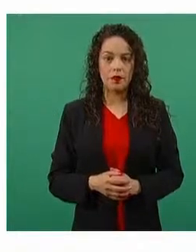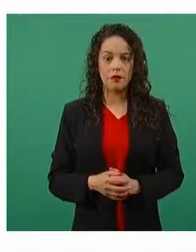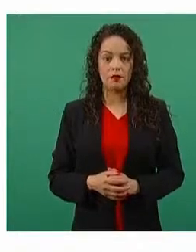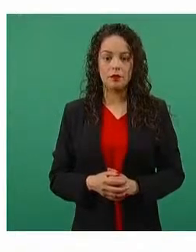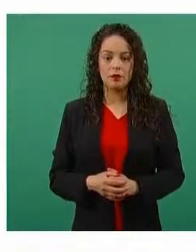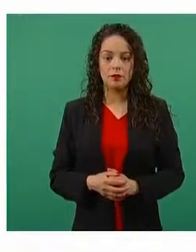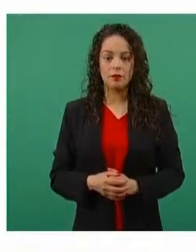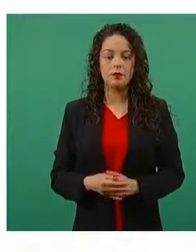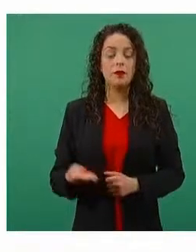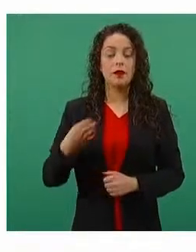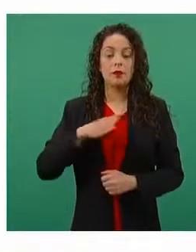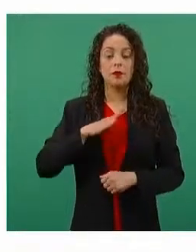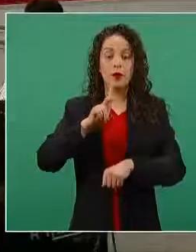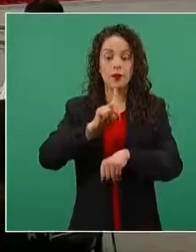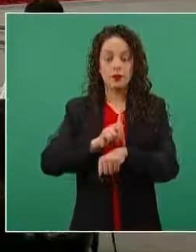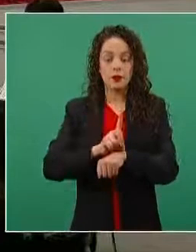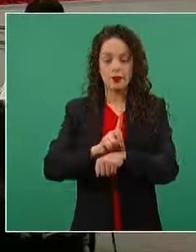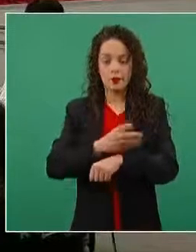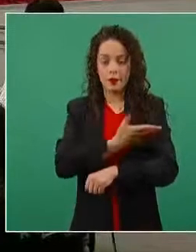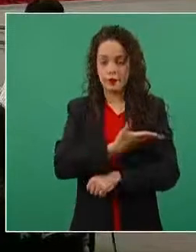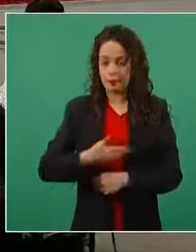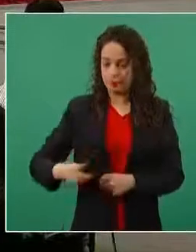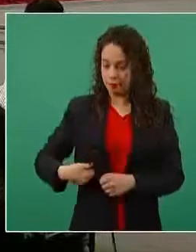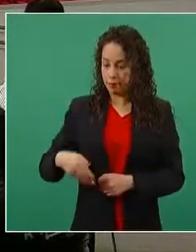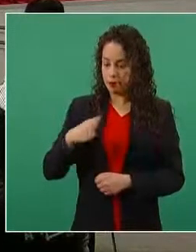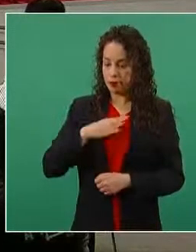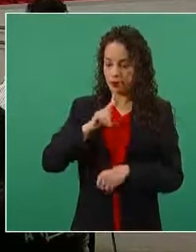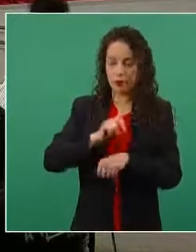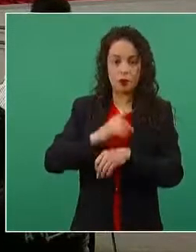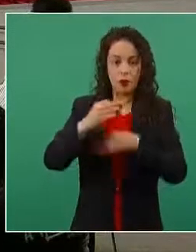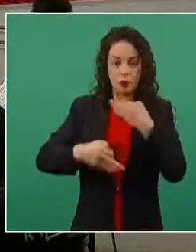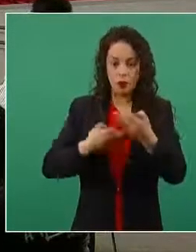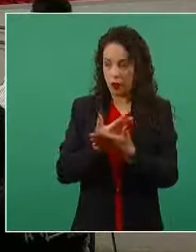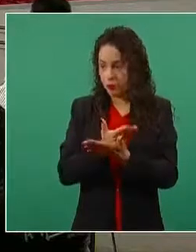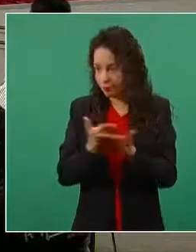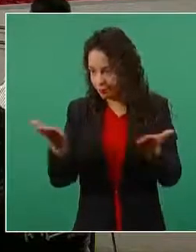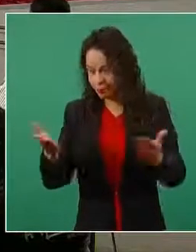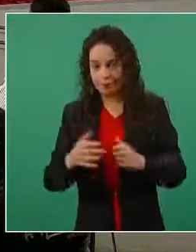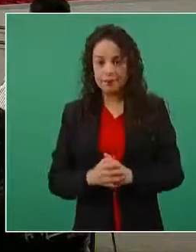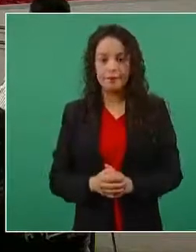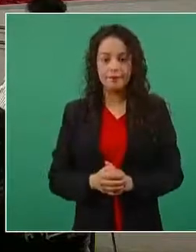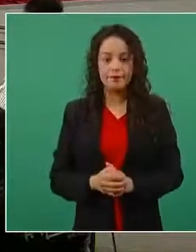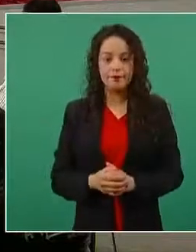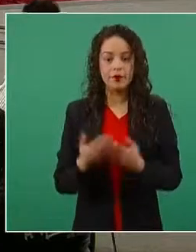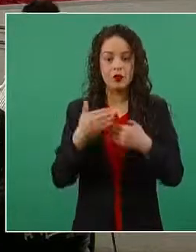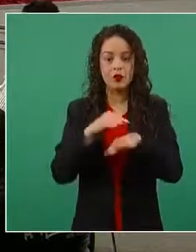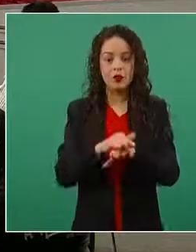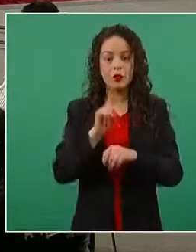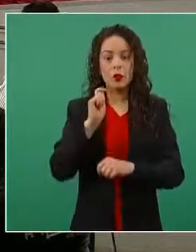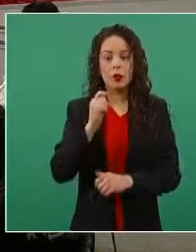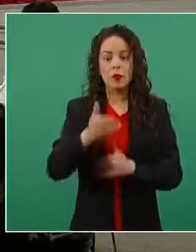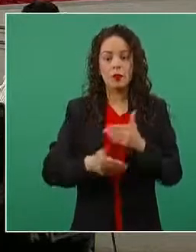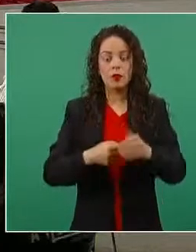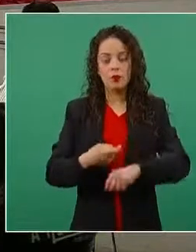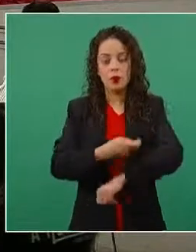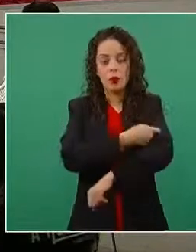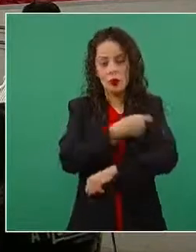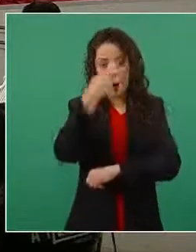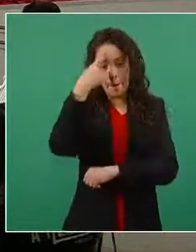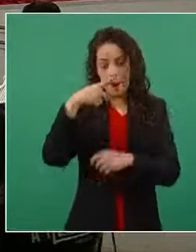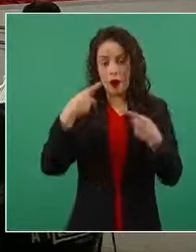Buenos días, señor presidente. Buenos días a todas y a todos ustedes. En lo que se refiere al proceso de vacunación para el personal